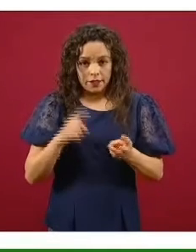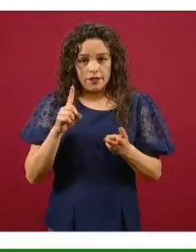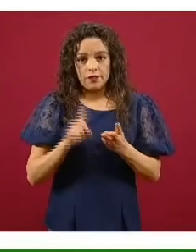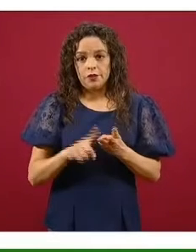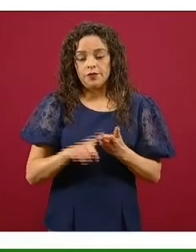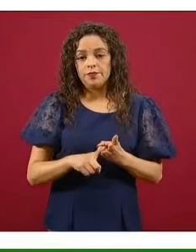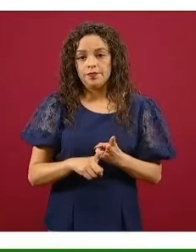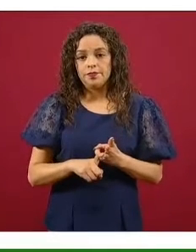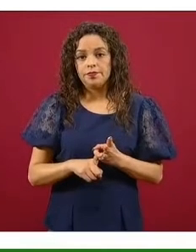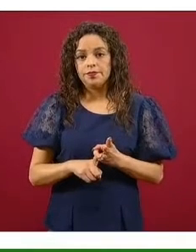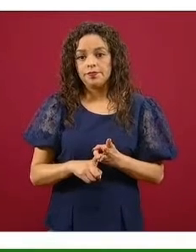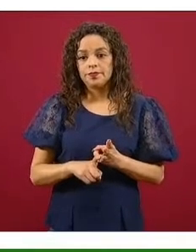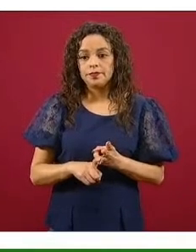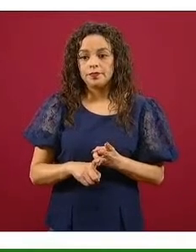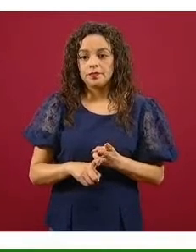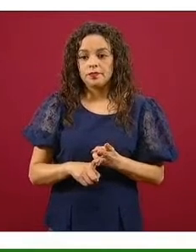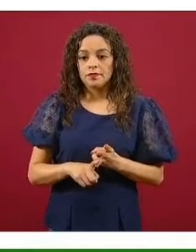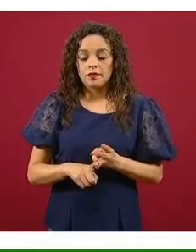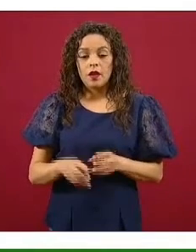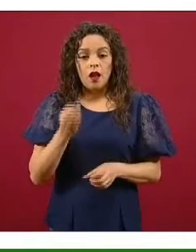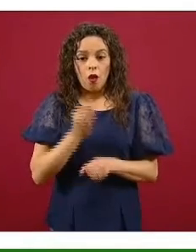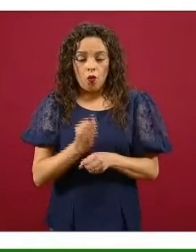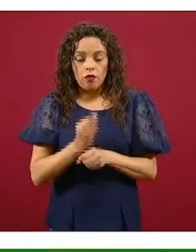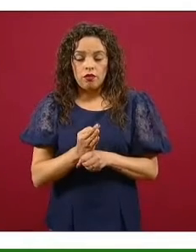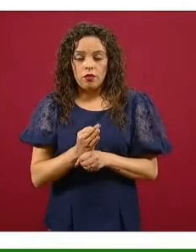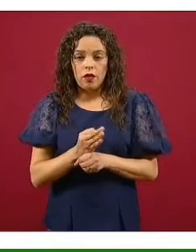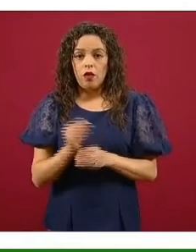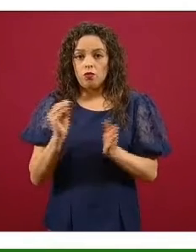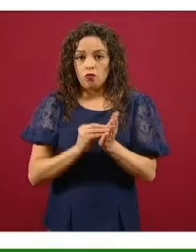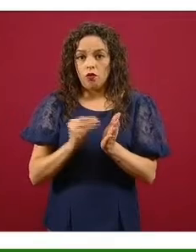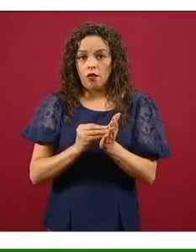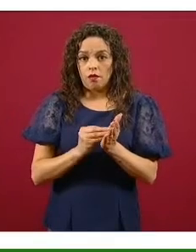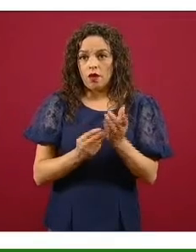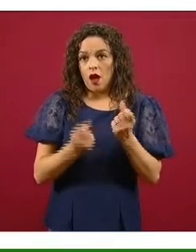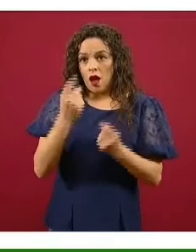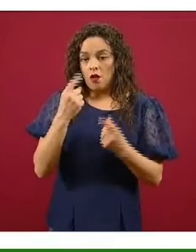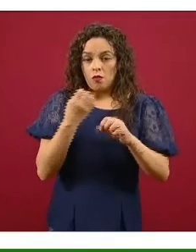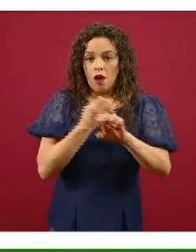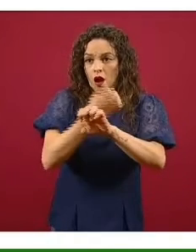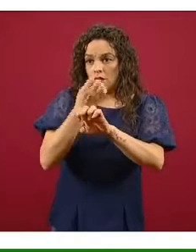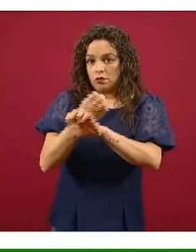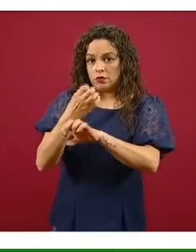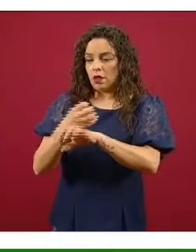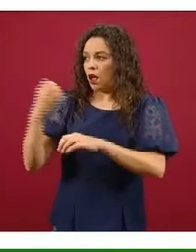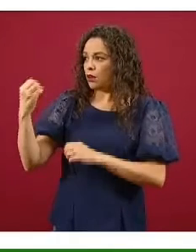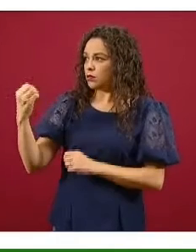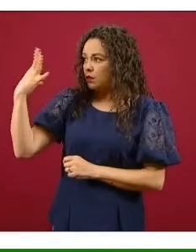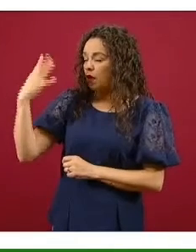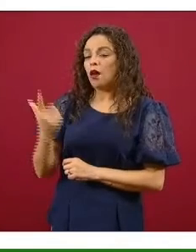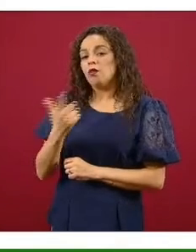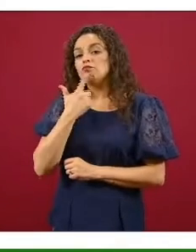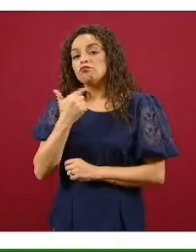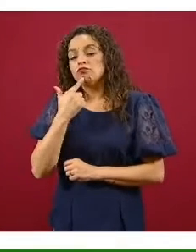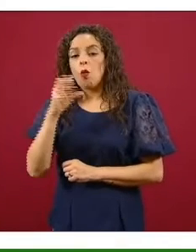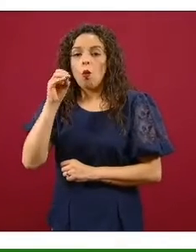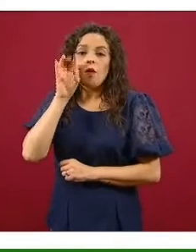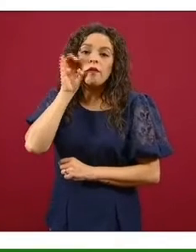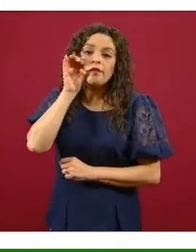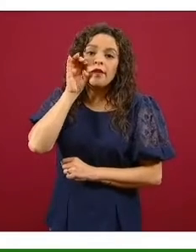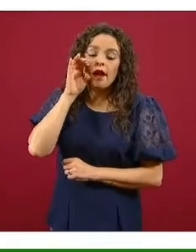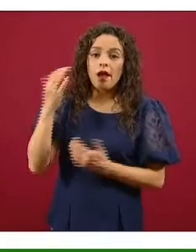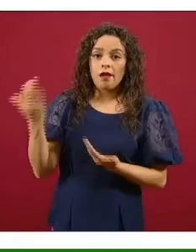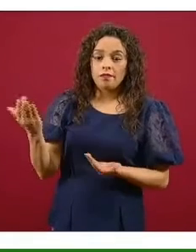todavía en diferentes entidades, pues en semáforo rojo o anaranjado,